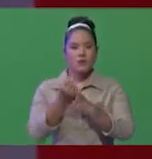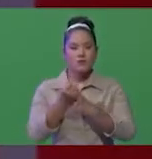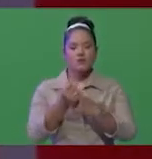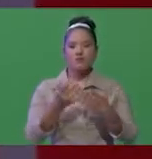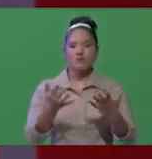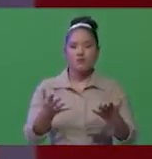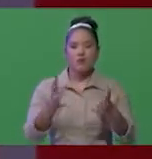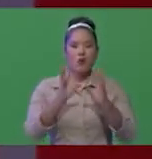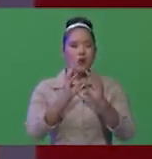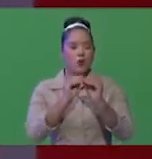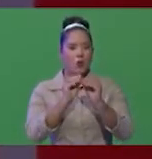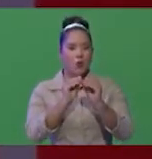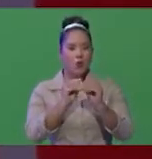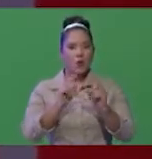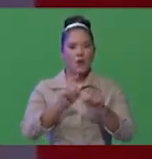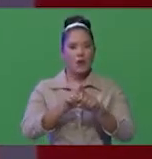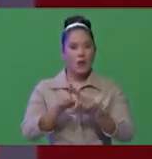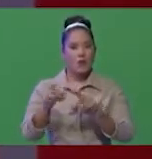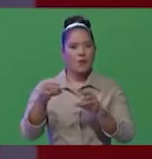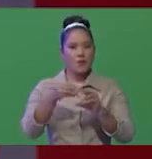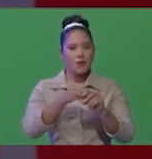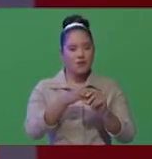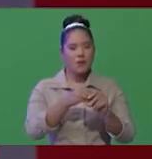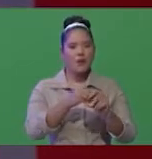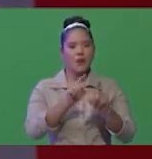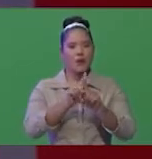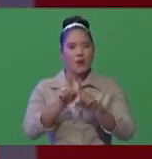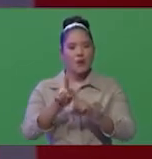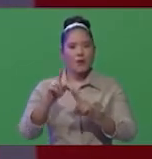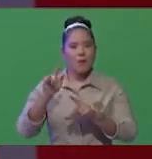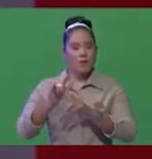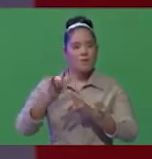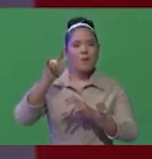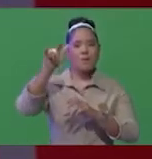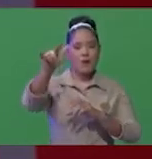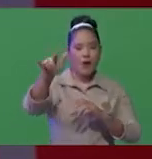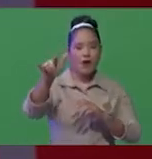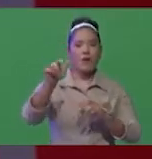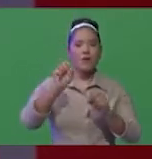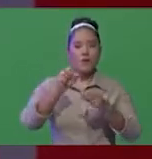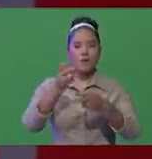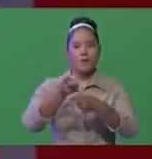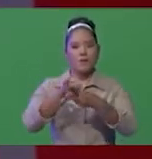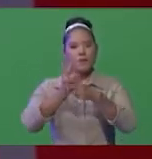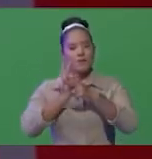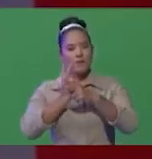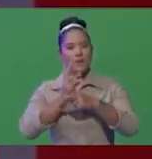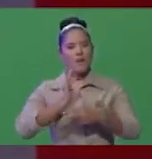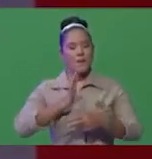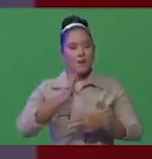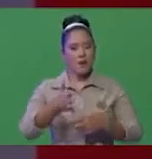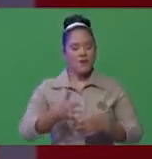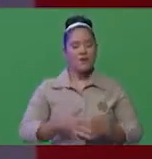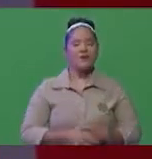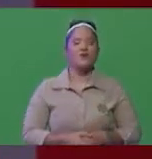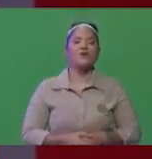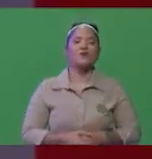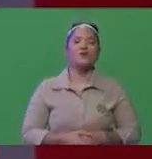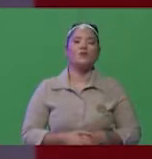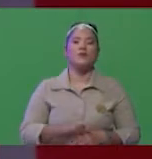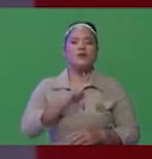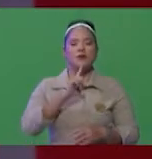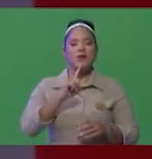algunos clubes recreativos y las agencias de viaje. Son también otros beneficios que nosotros